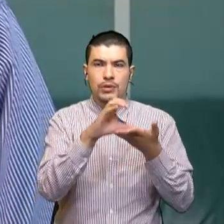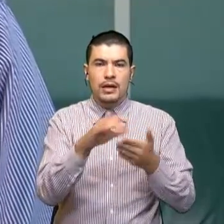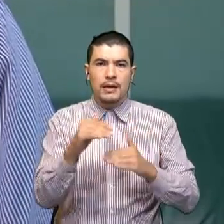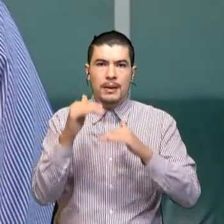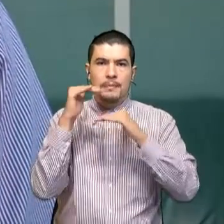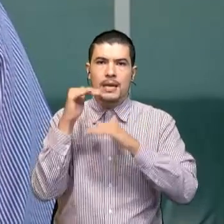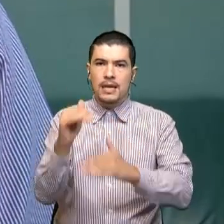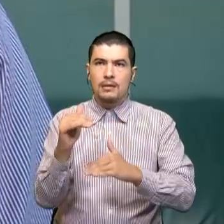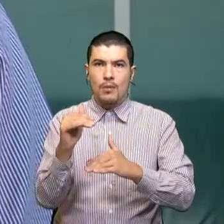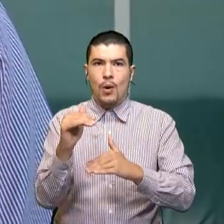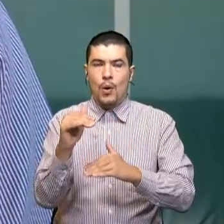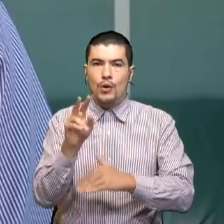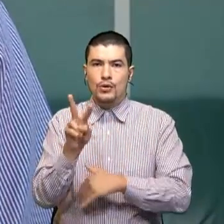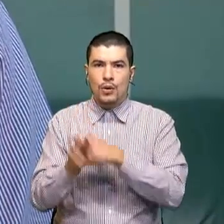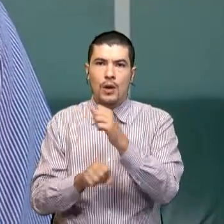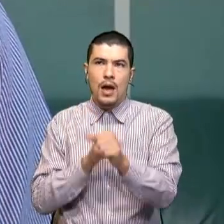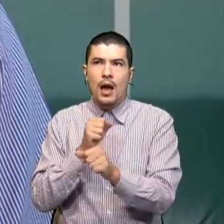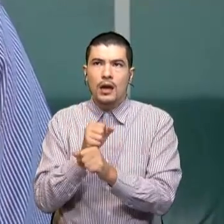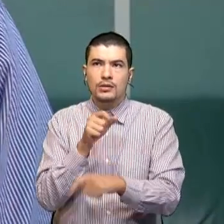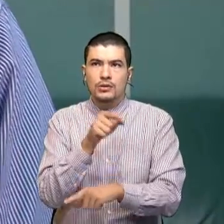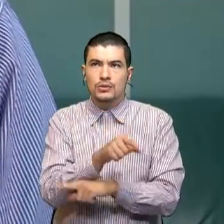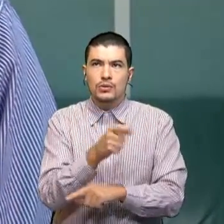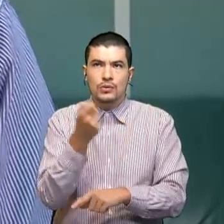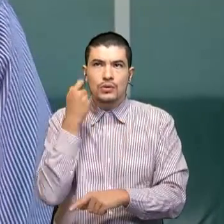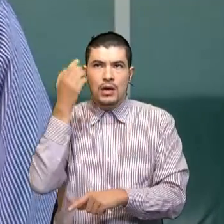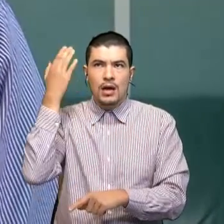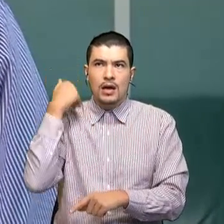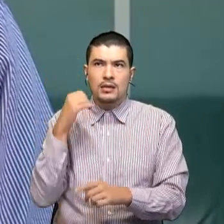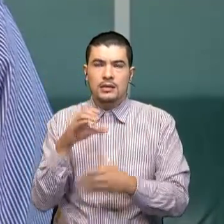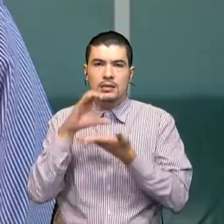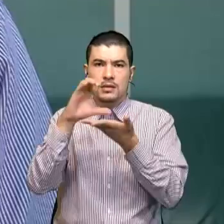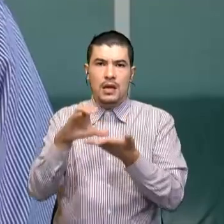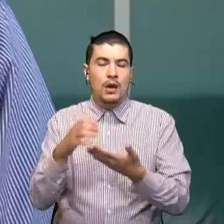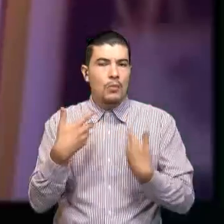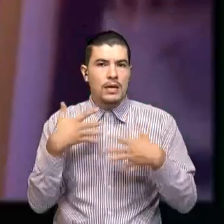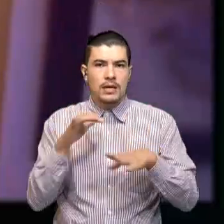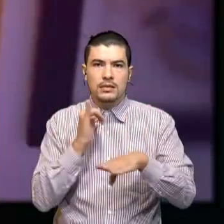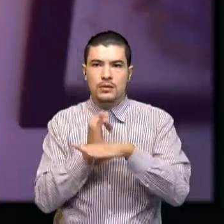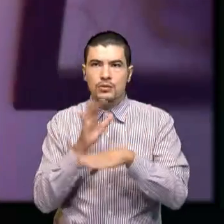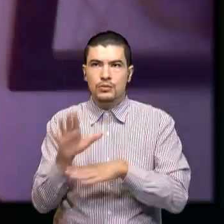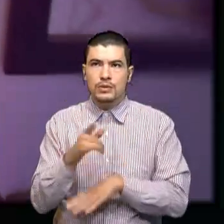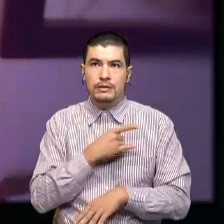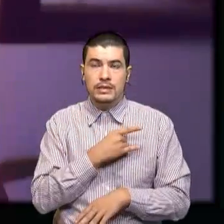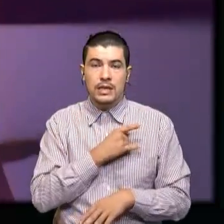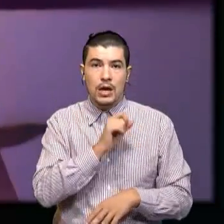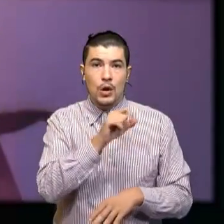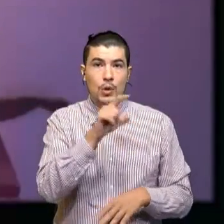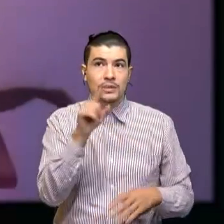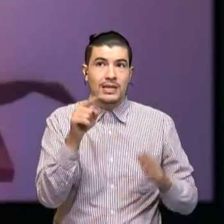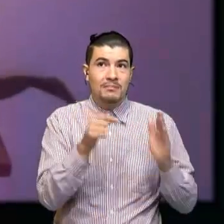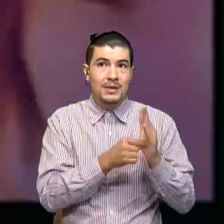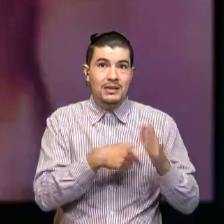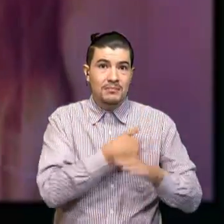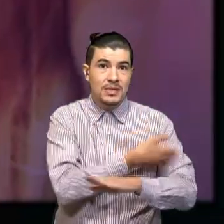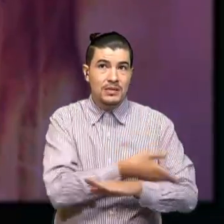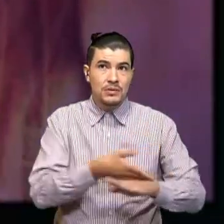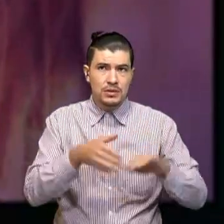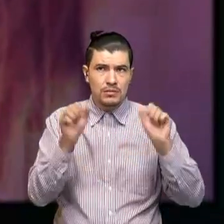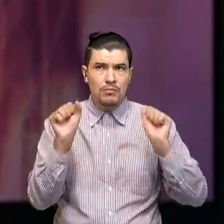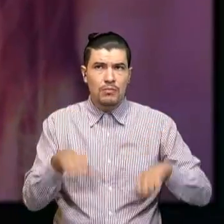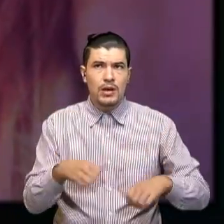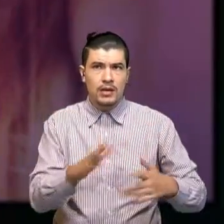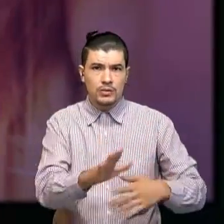mínimo 2 años de haberse graduado de cualquier institución universitaria. 11 mil millones de pesos están disponibles